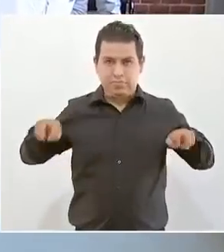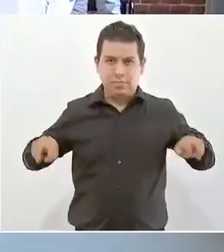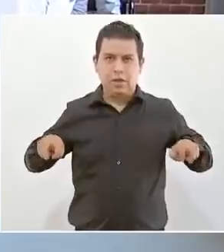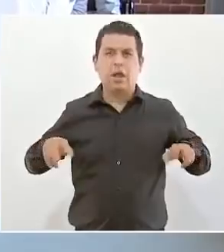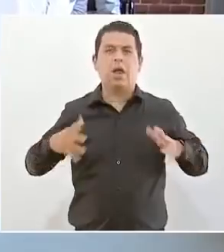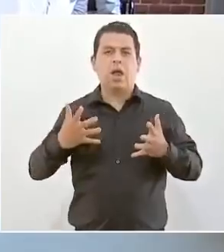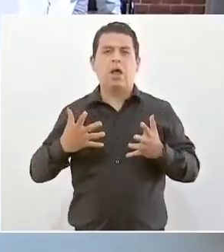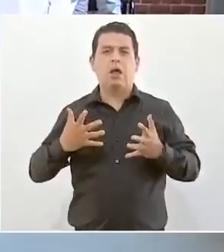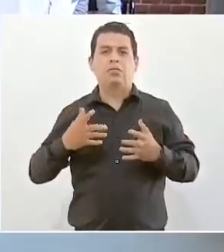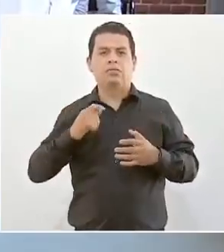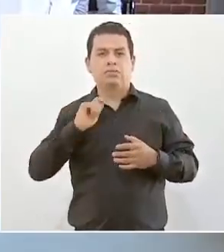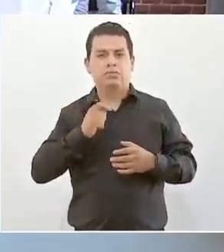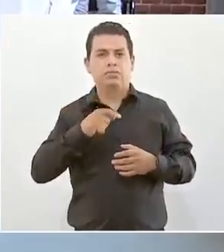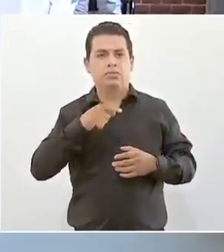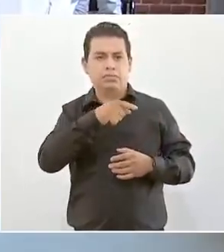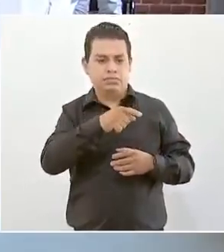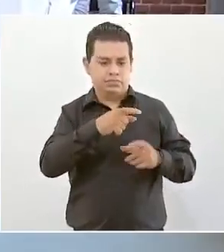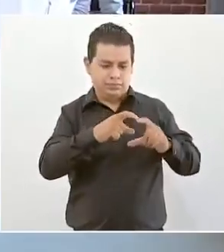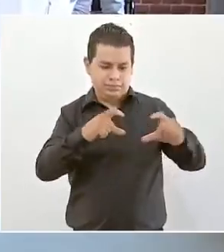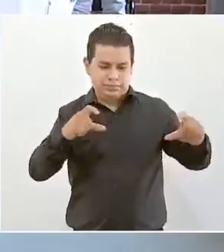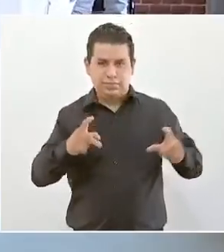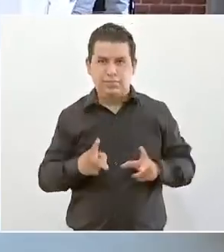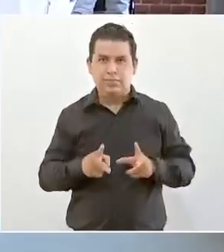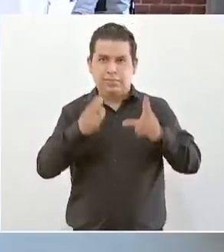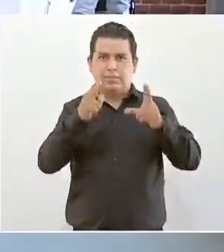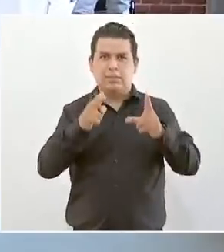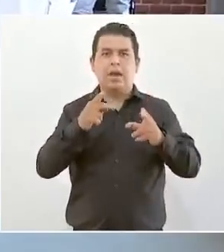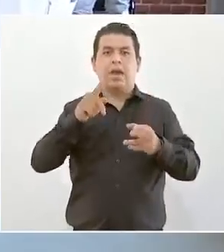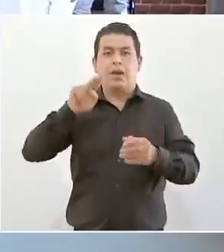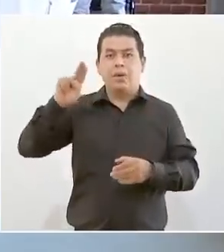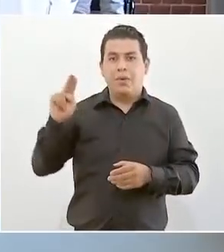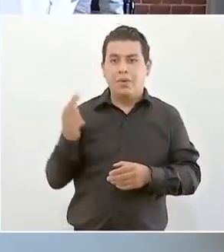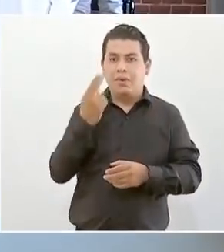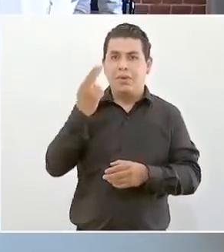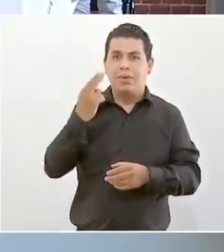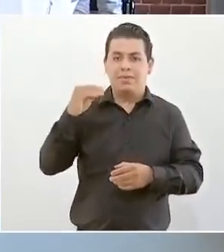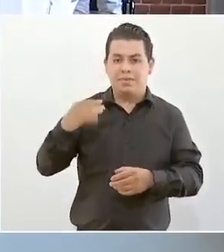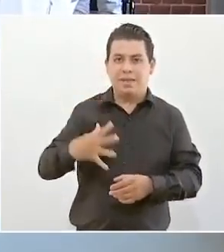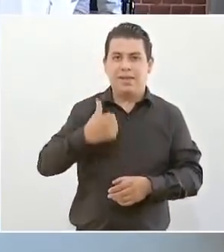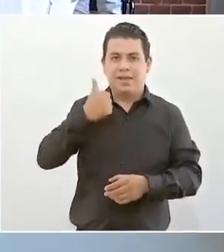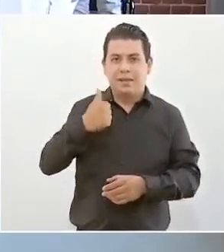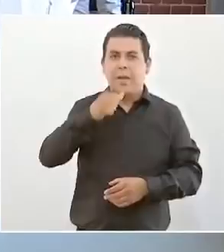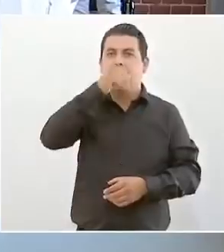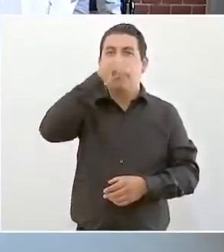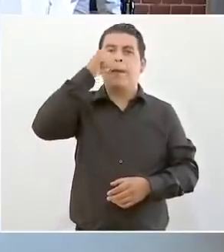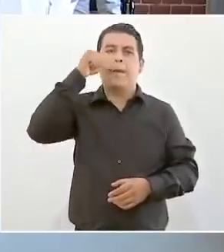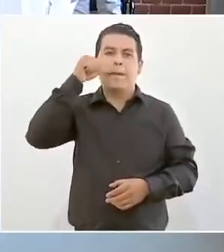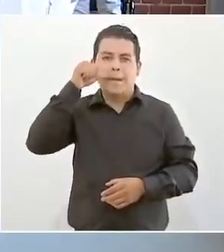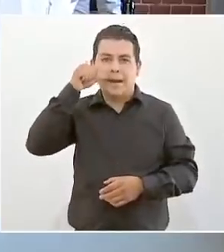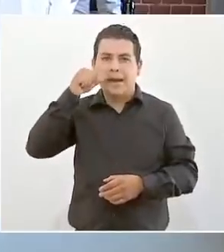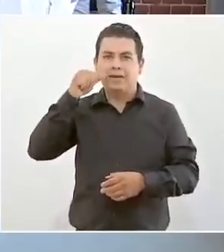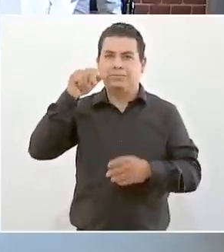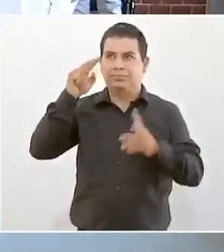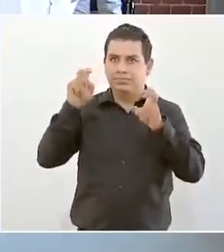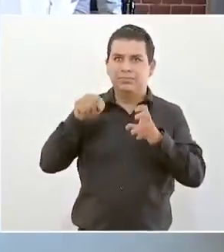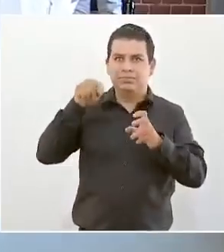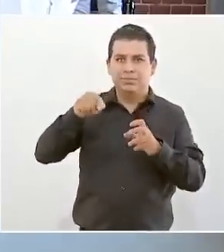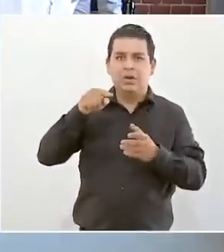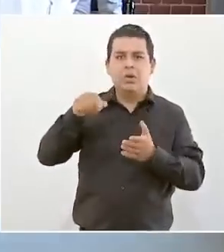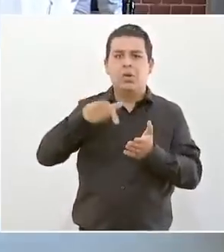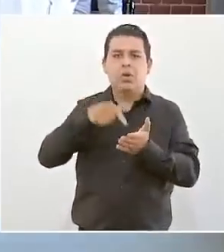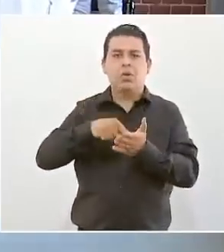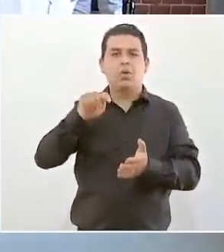realizan el corte de listón inaugural de la Universidad para el Bienestar Benito Juárez García, sede San